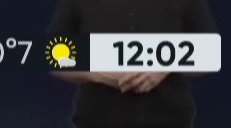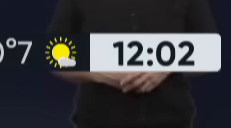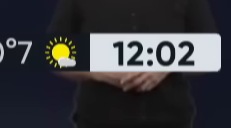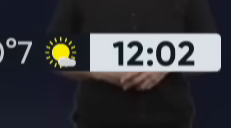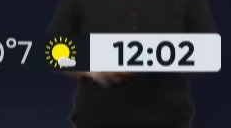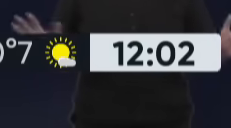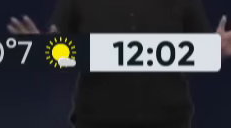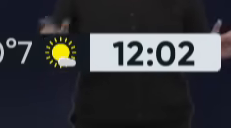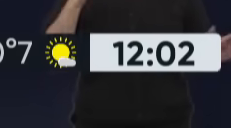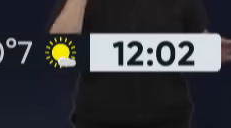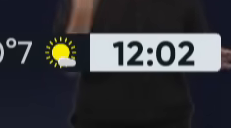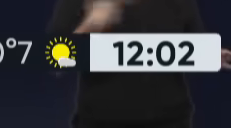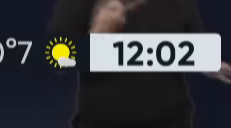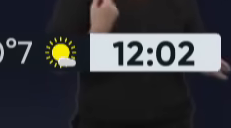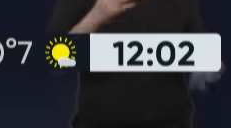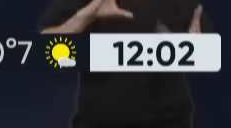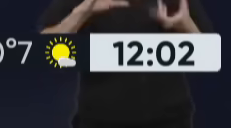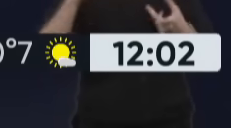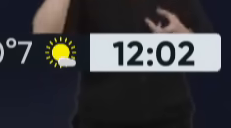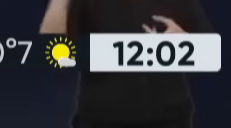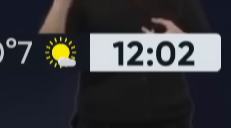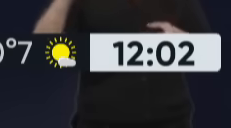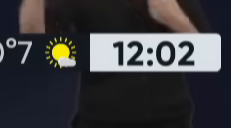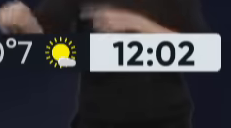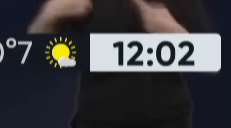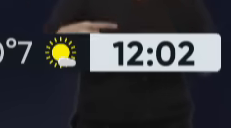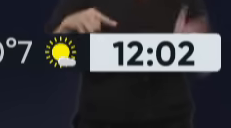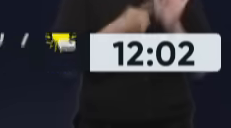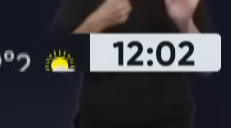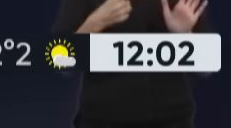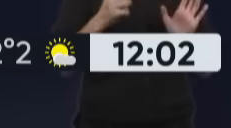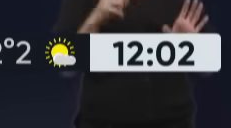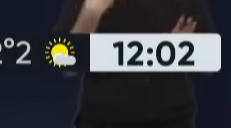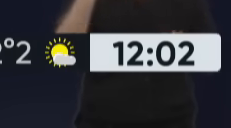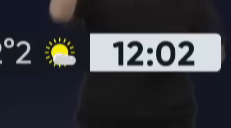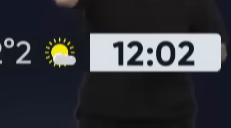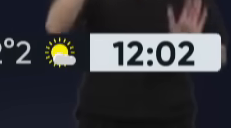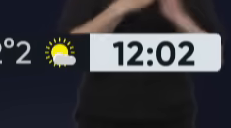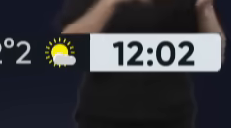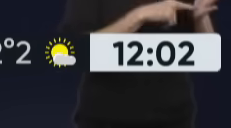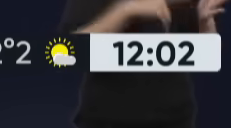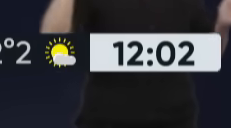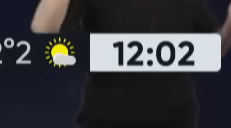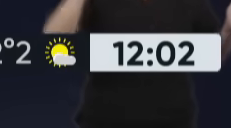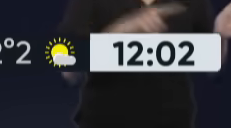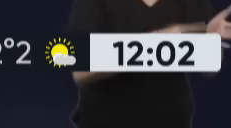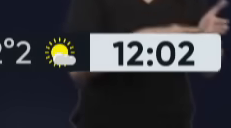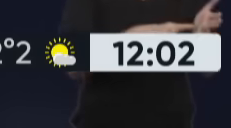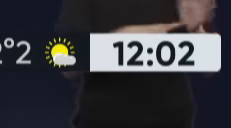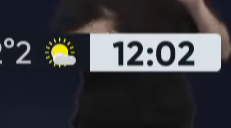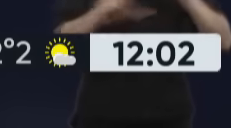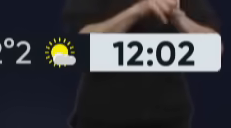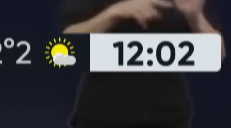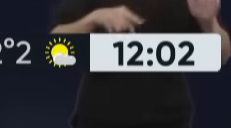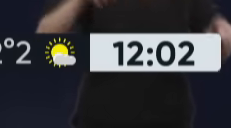no implica que estemos dentro de lo que la Constitución nos permite y lo que creemos que es correcto, y de la